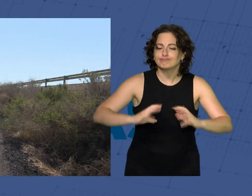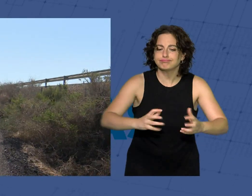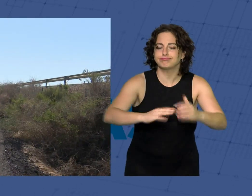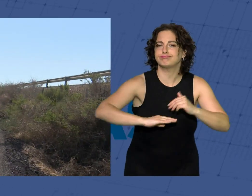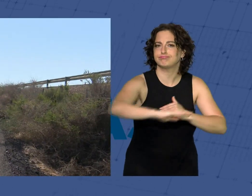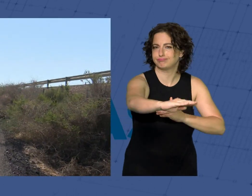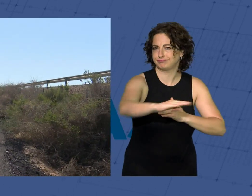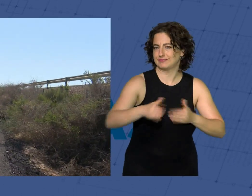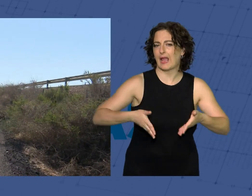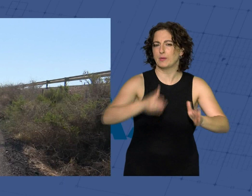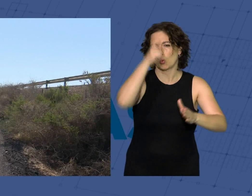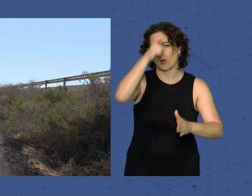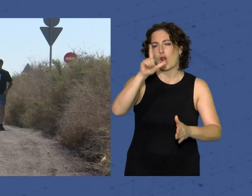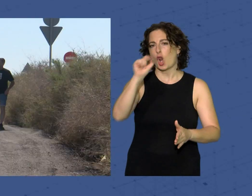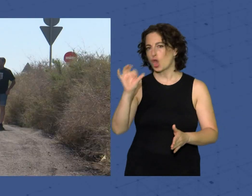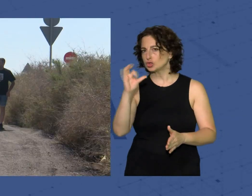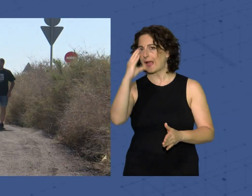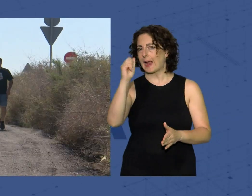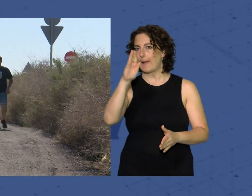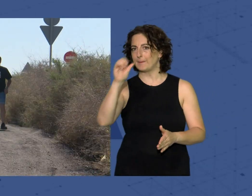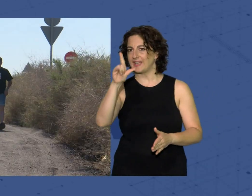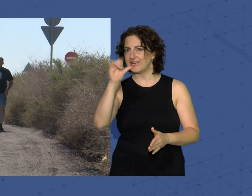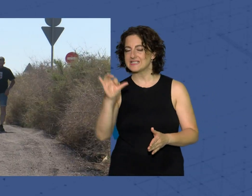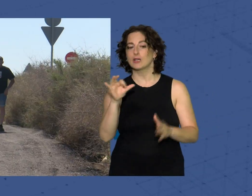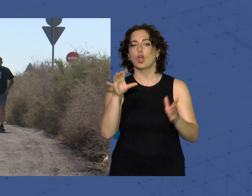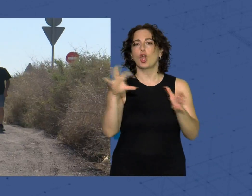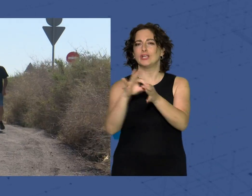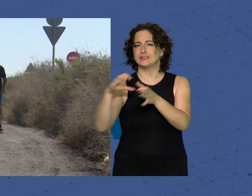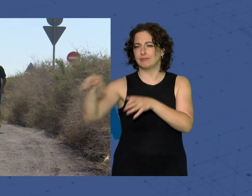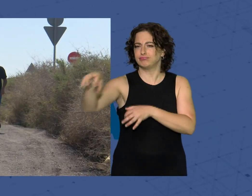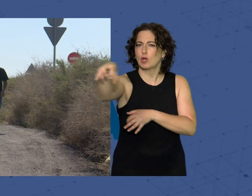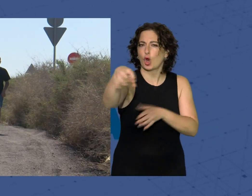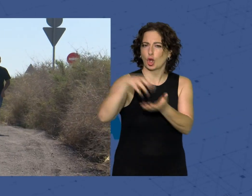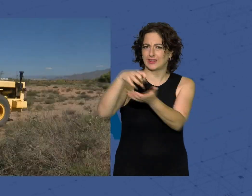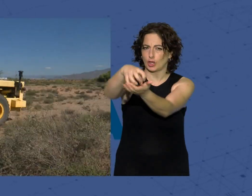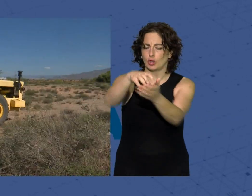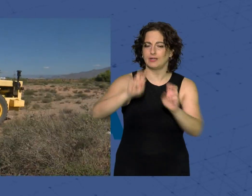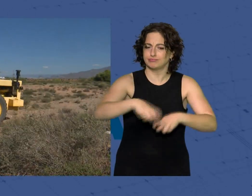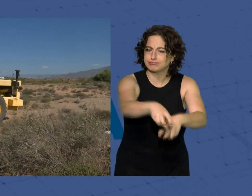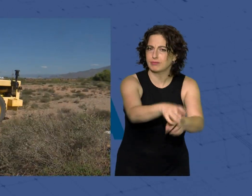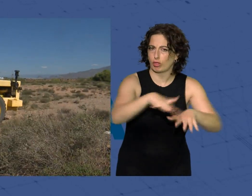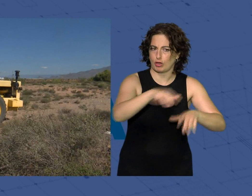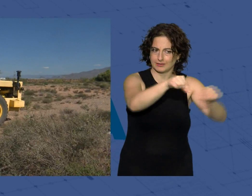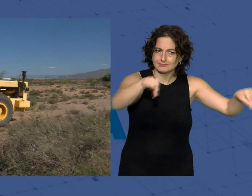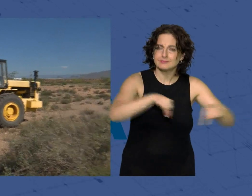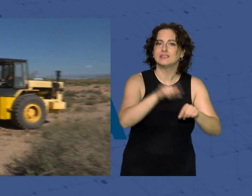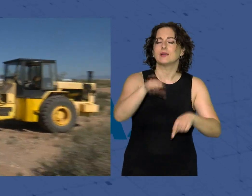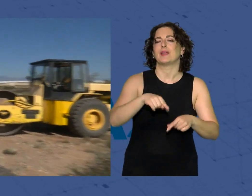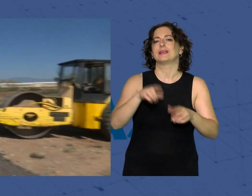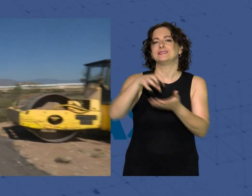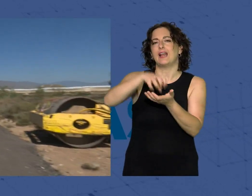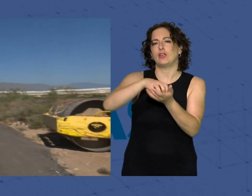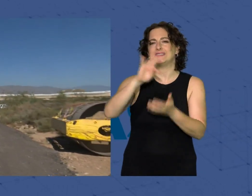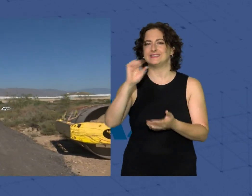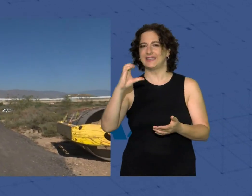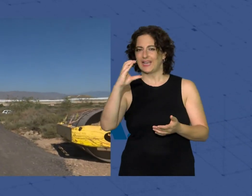camino rural de Los Capeles que conecta con varios cortijos y explotaciones agrarias y también con las instalaciones de Tecnova. Desde el